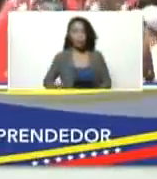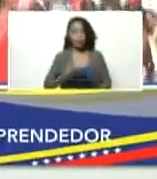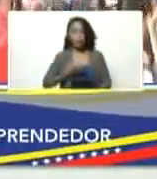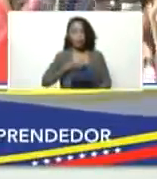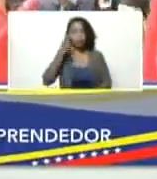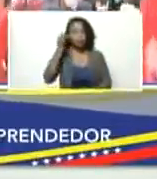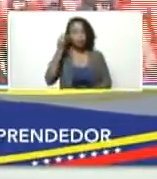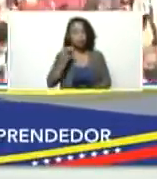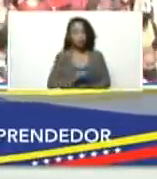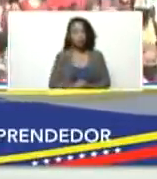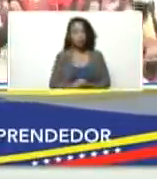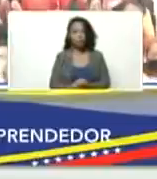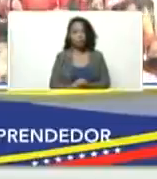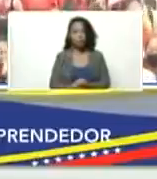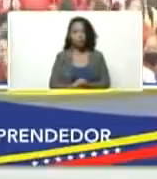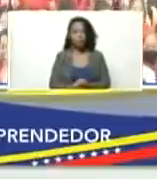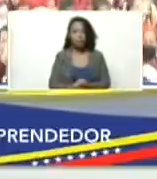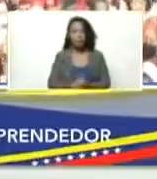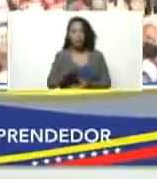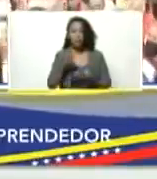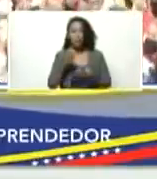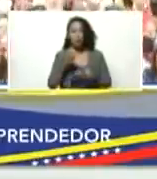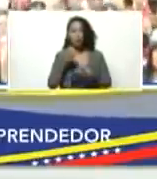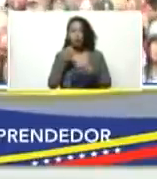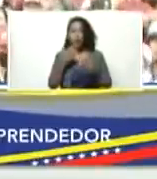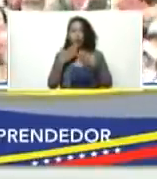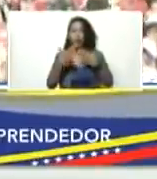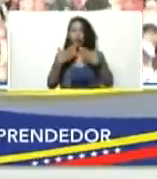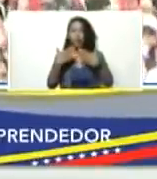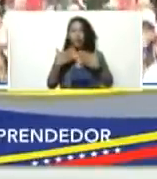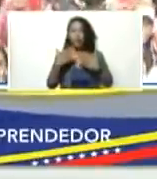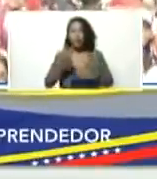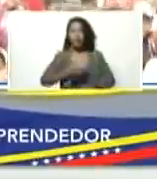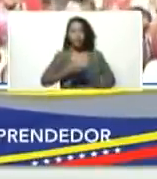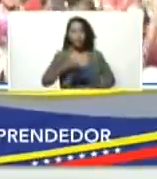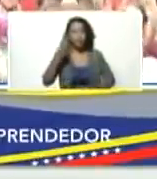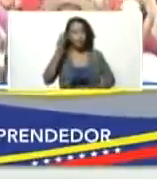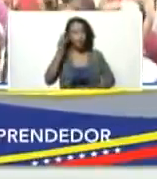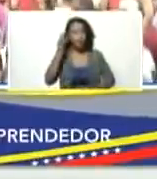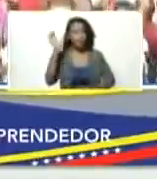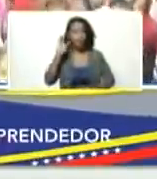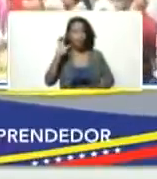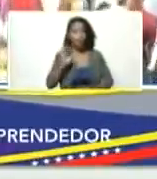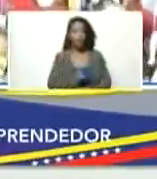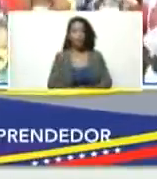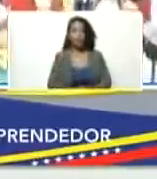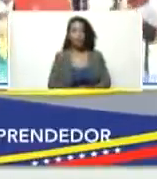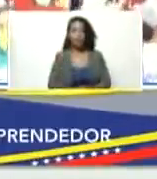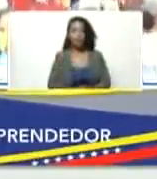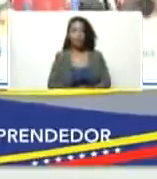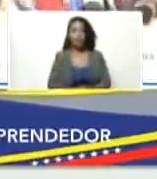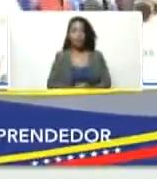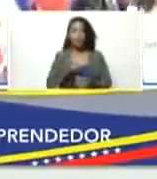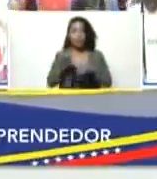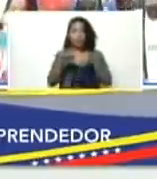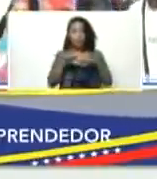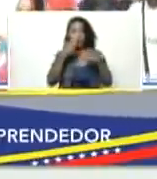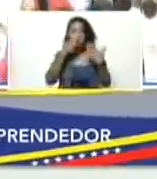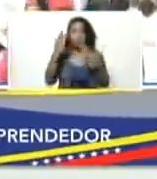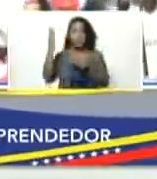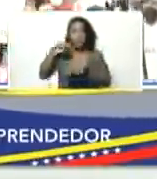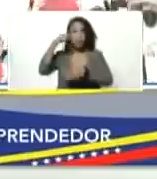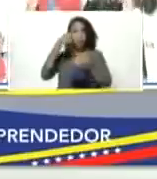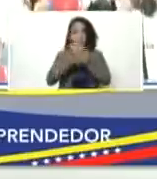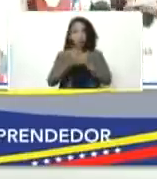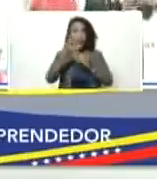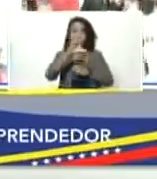alcaldesa. Muchas gracias, Carmen Teresa. Fíjense qué bellas esas imágenes. De verdad, sorprendente. A